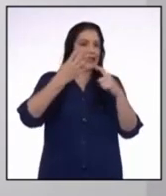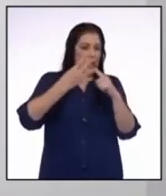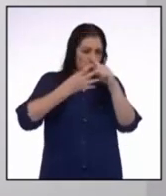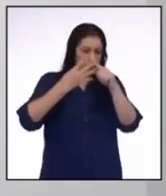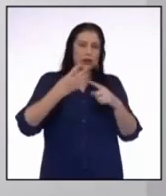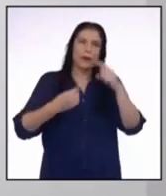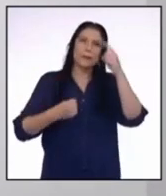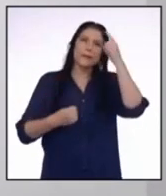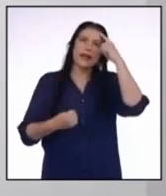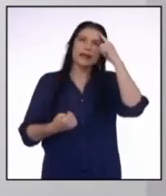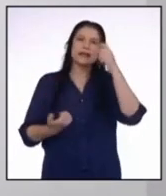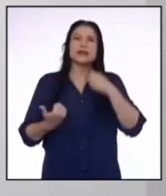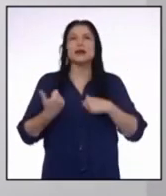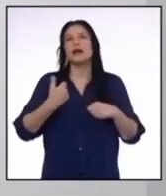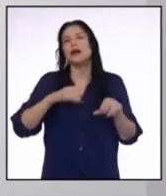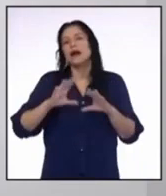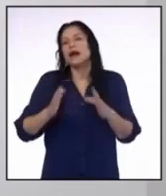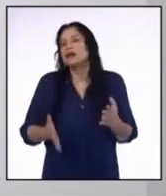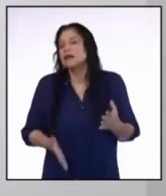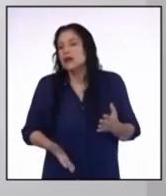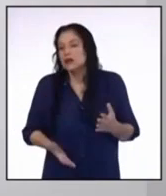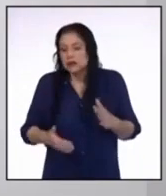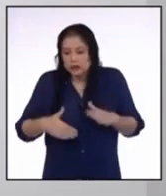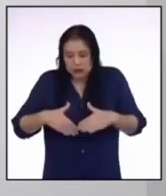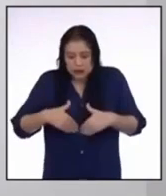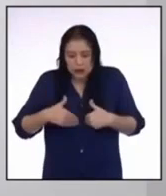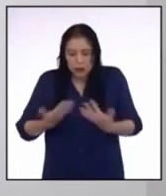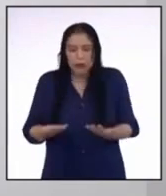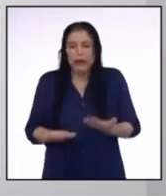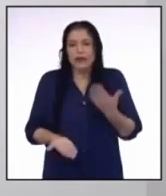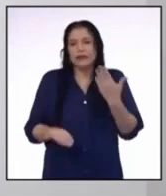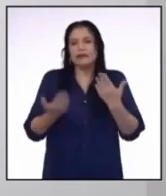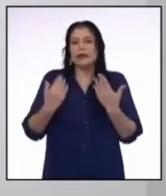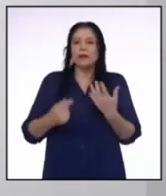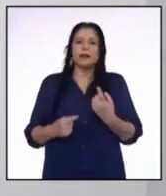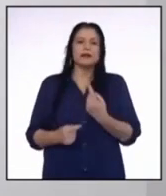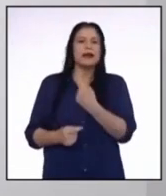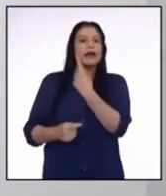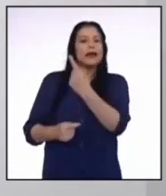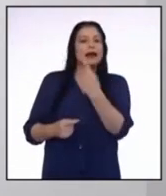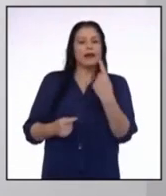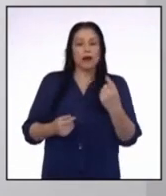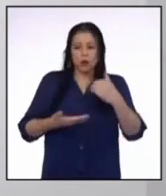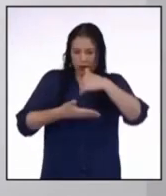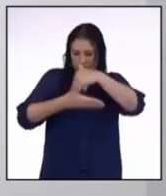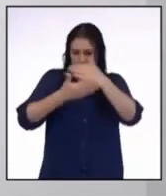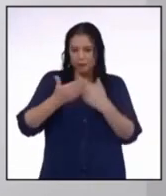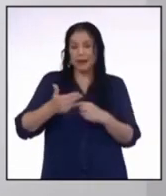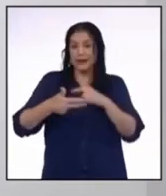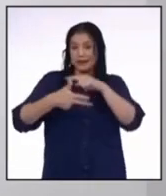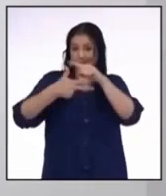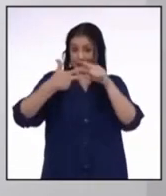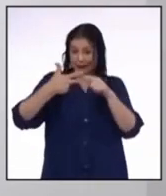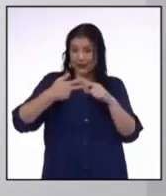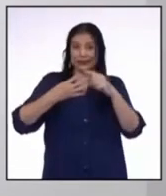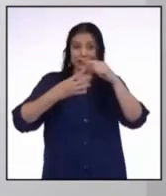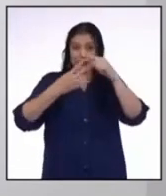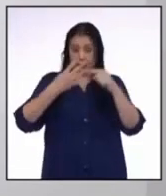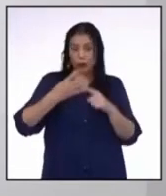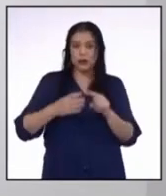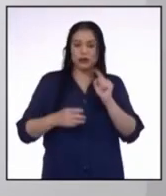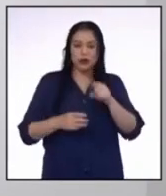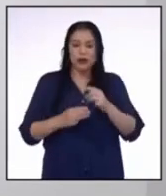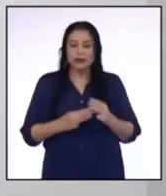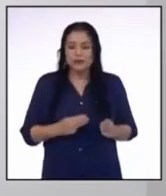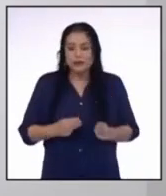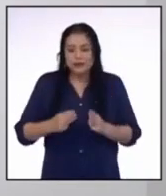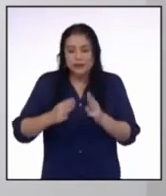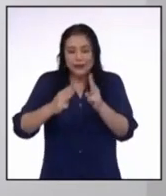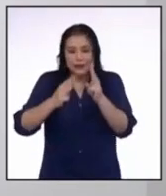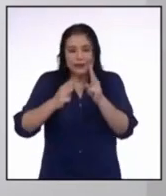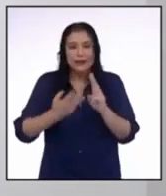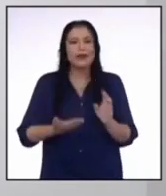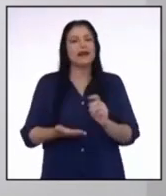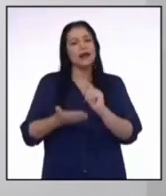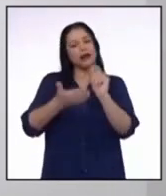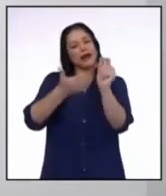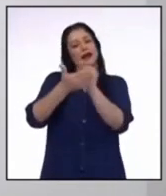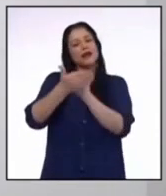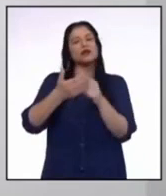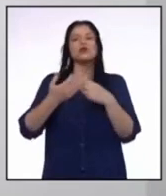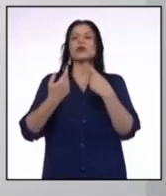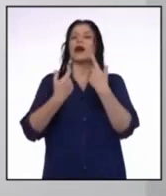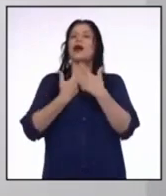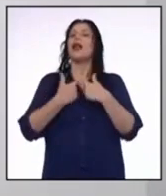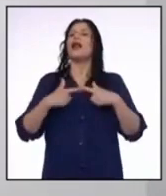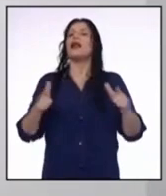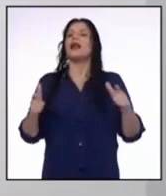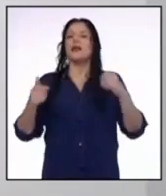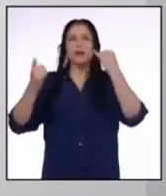Piensen en aquellas acciones que podrían estar en cada una de esas partes. esta estrategia es la escritura